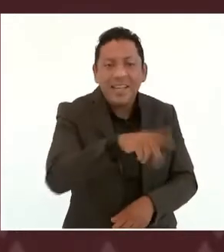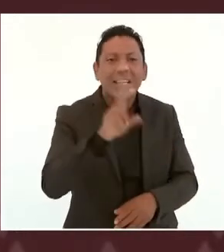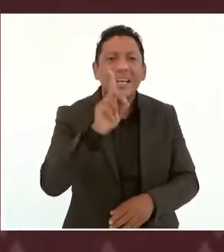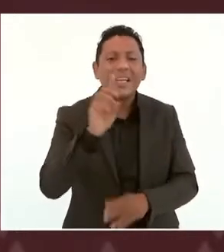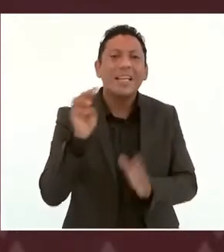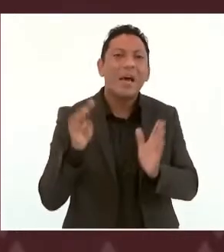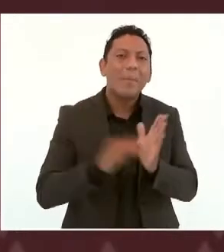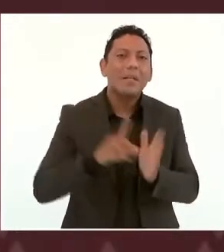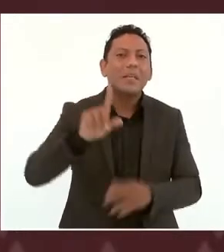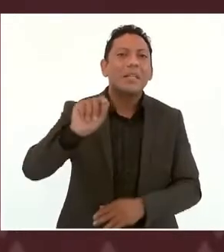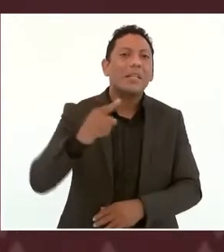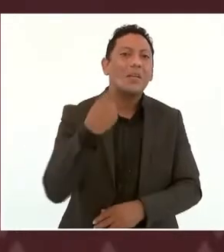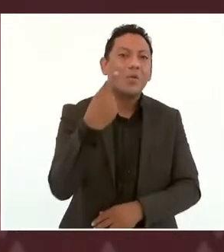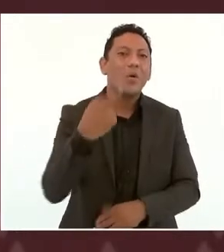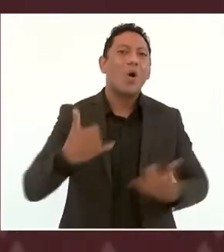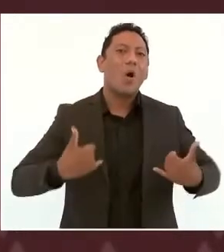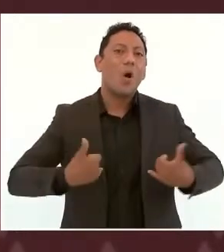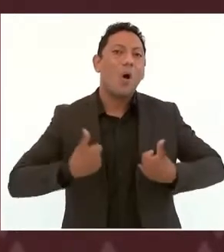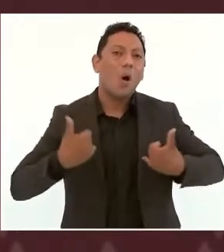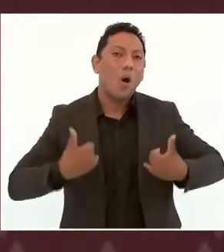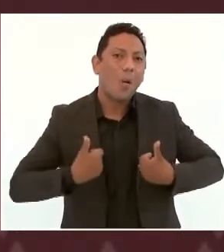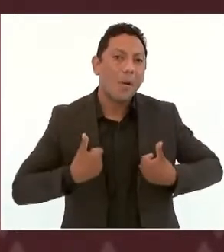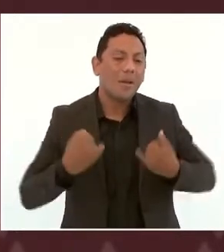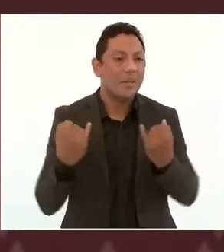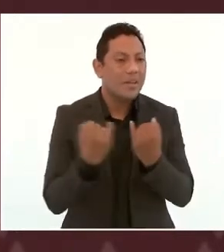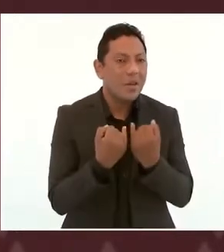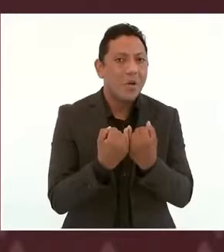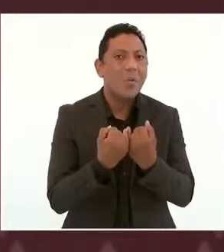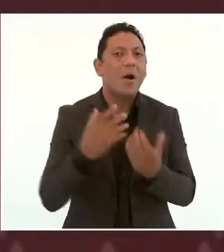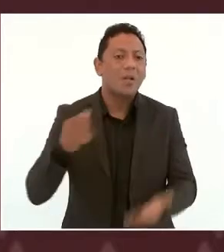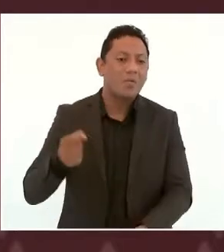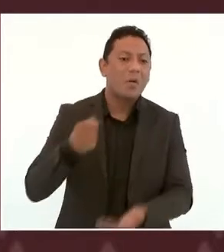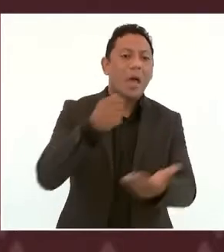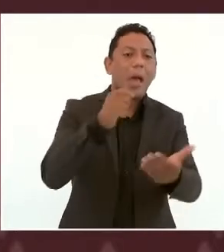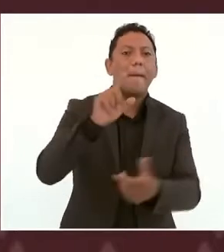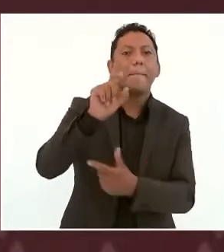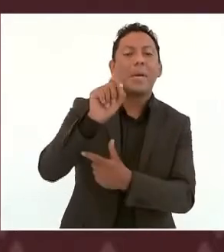30,071 jóvenes. Hemos entregado